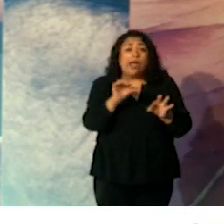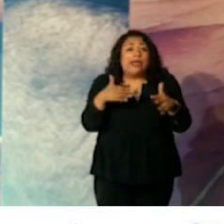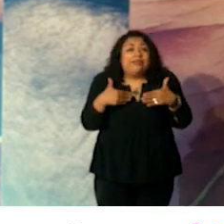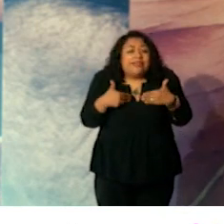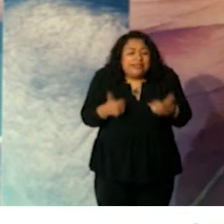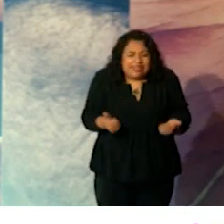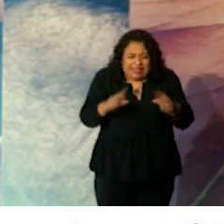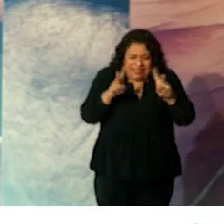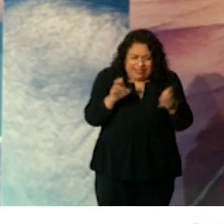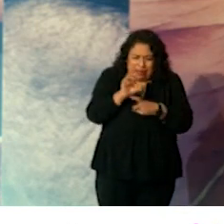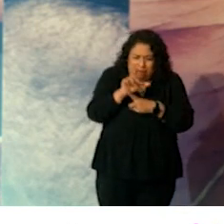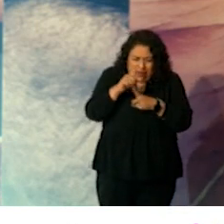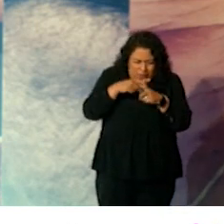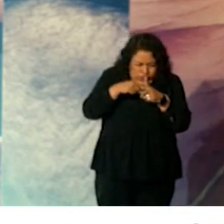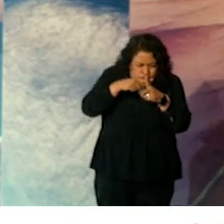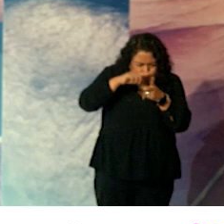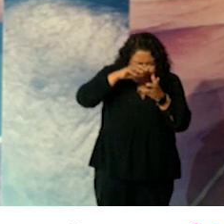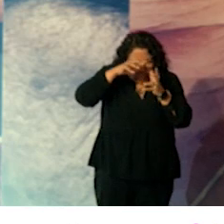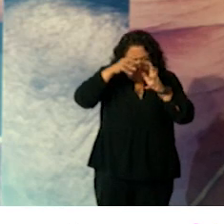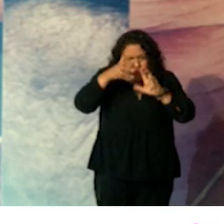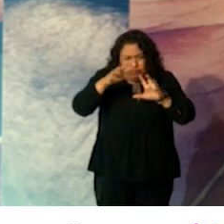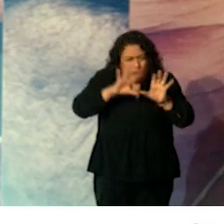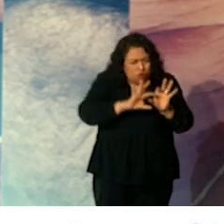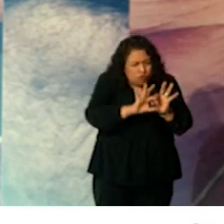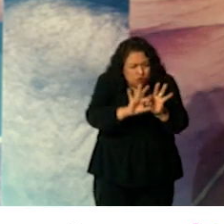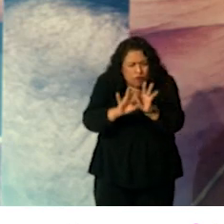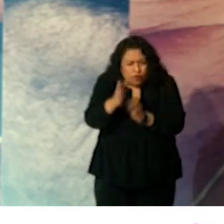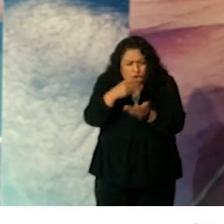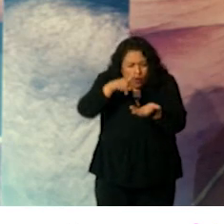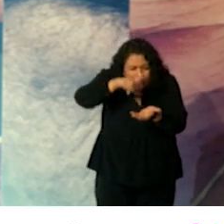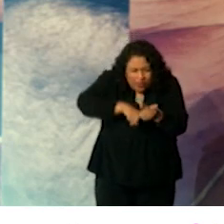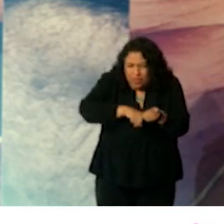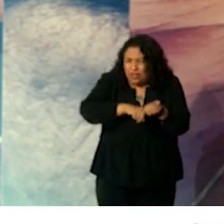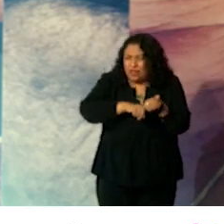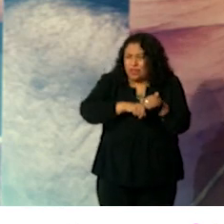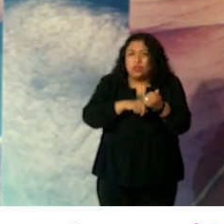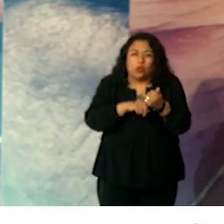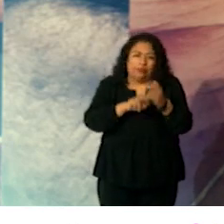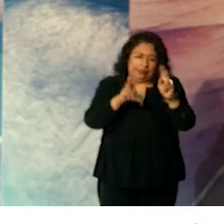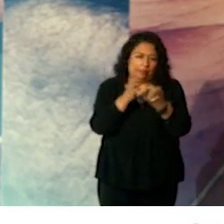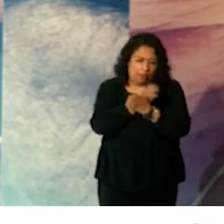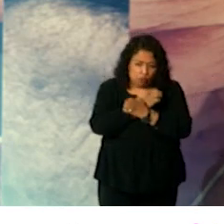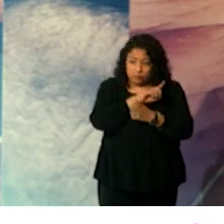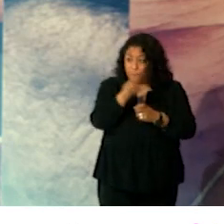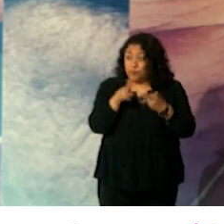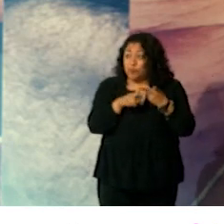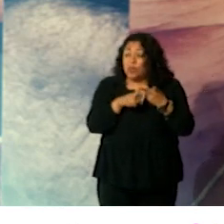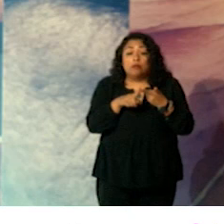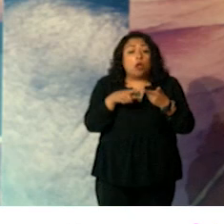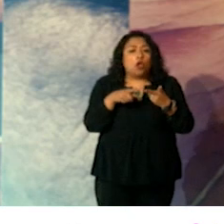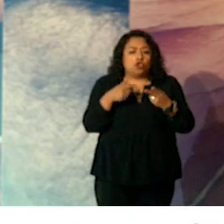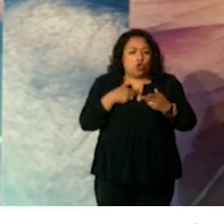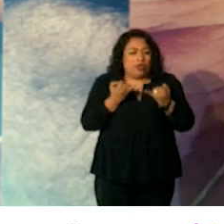del clima y la protección climática a lo largo de todo lo que entendemos como educación. Después está la autonomía